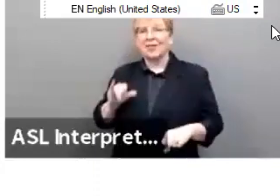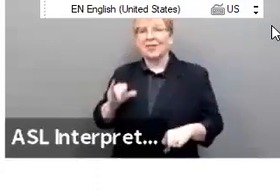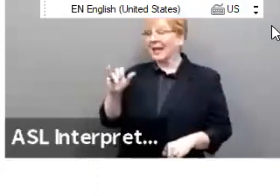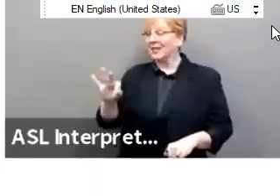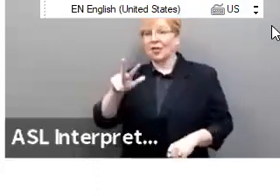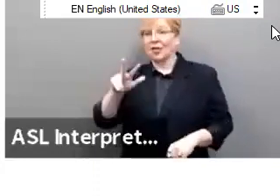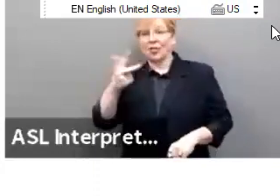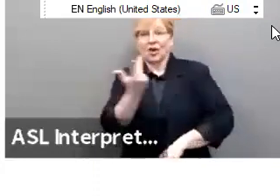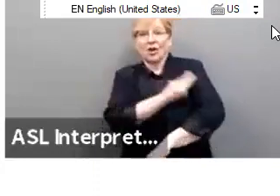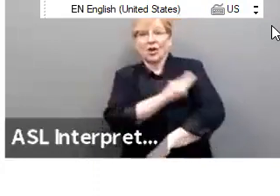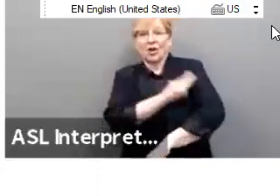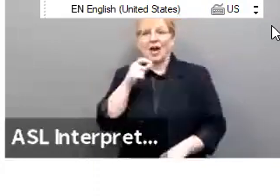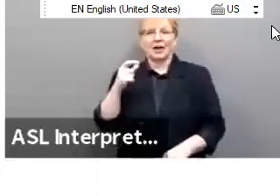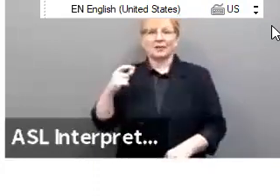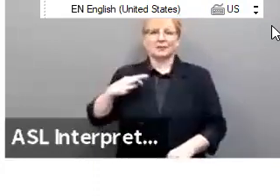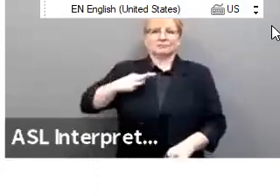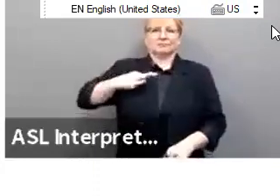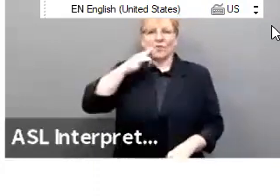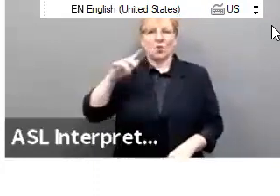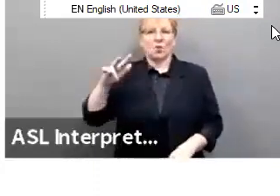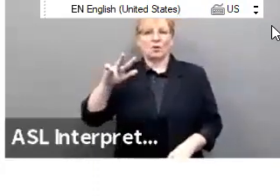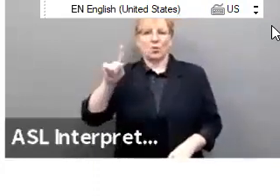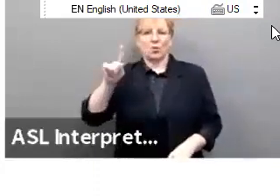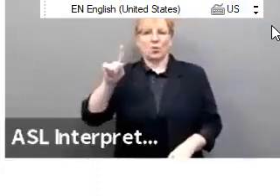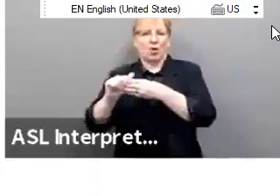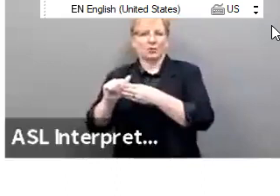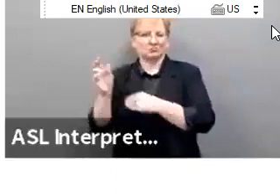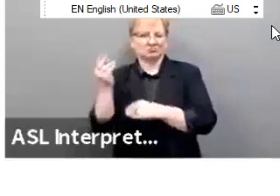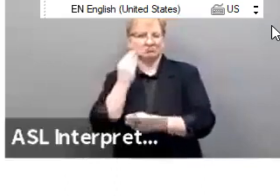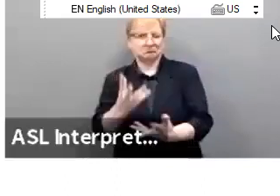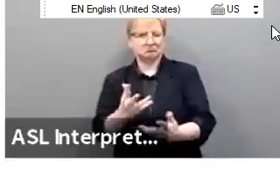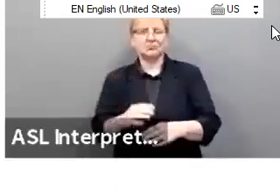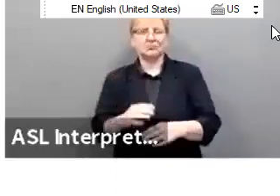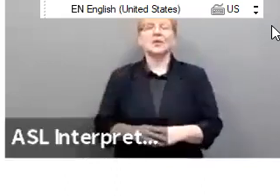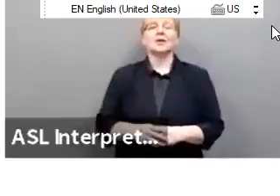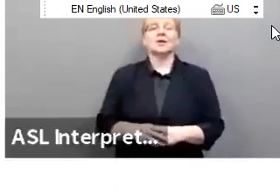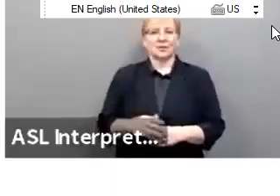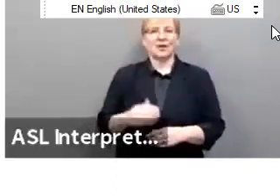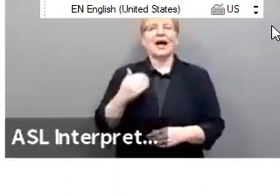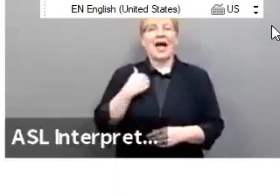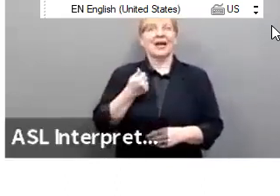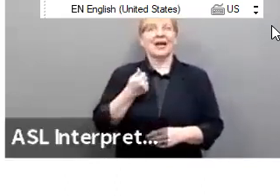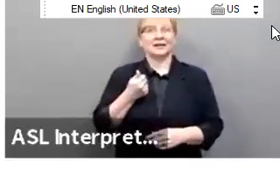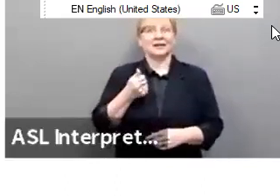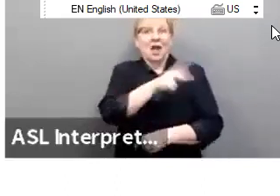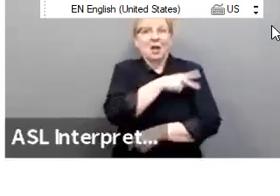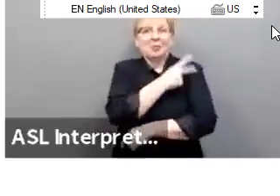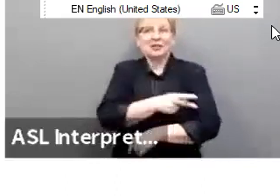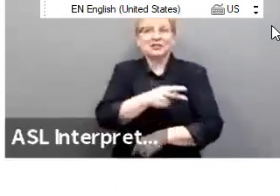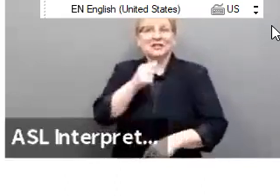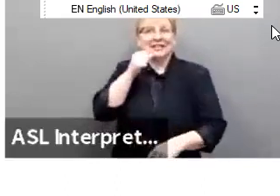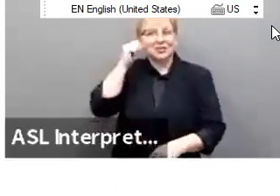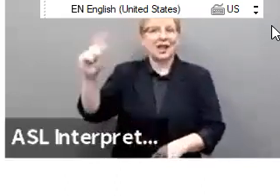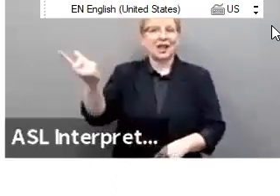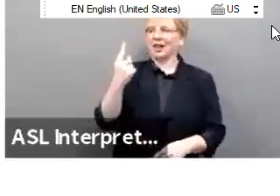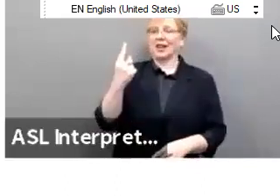el resto de las personas mostrarían. Y solo quisiera recordarles que para esta tercera inyección,